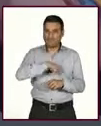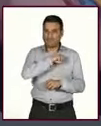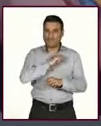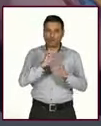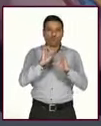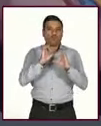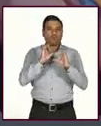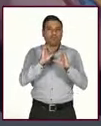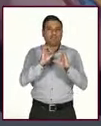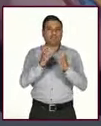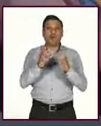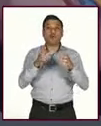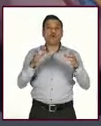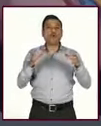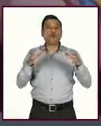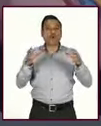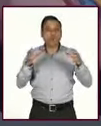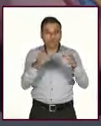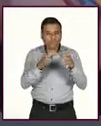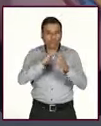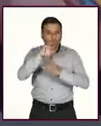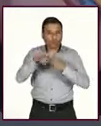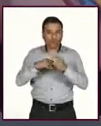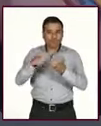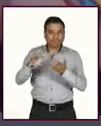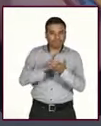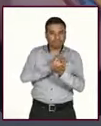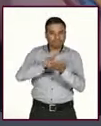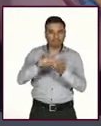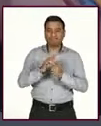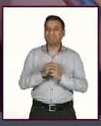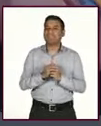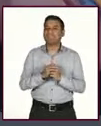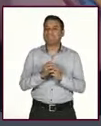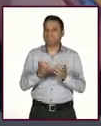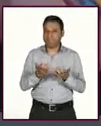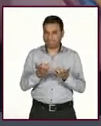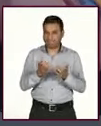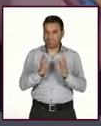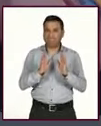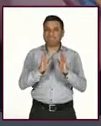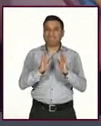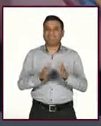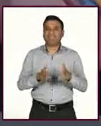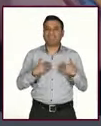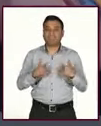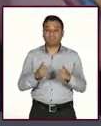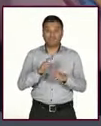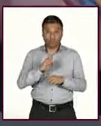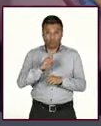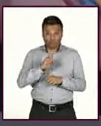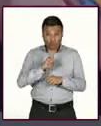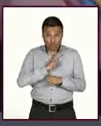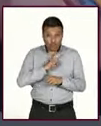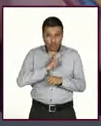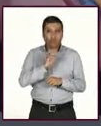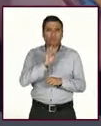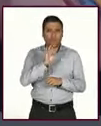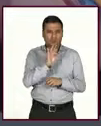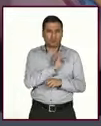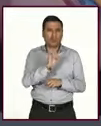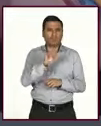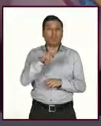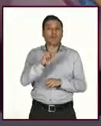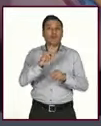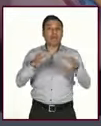la perspectiva comunitaria, y esto nos dice algo, nos lleva a algo. Podemos solos, pero acompañados está mejor. ¿Lo dije bien,